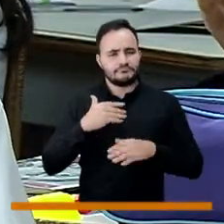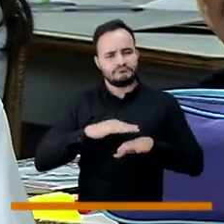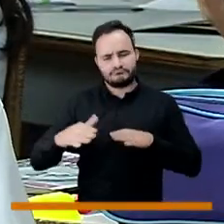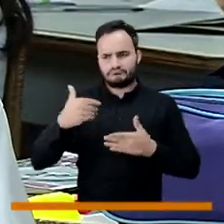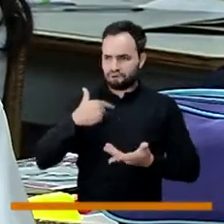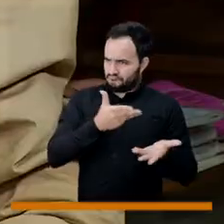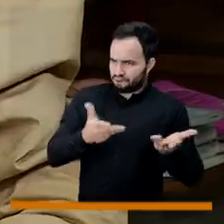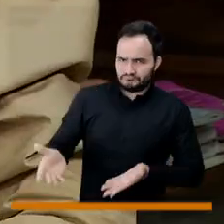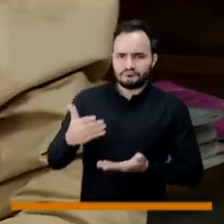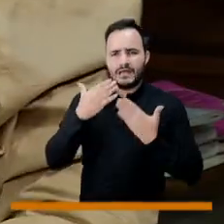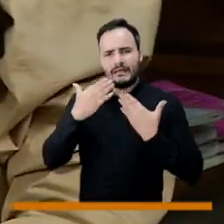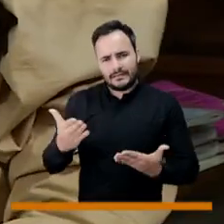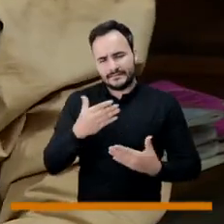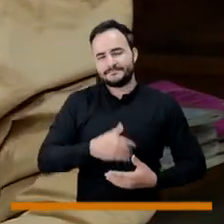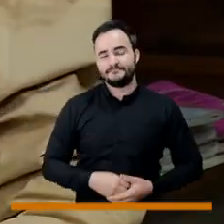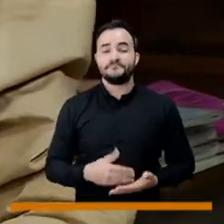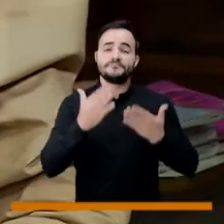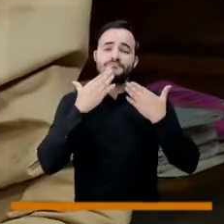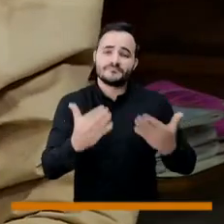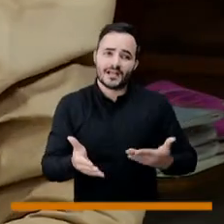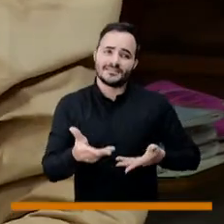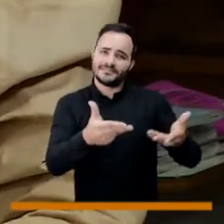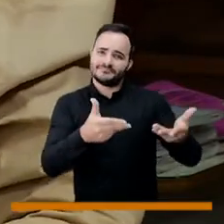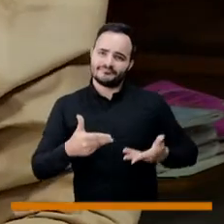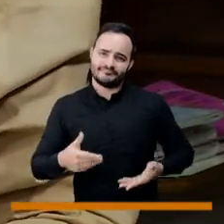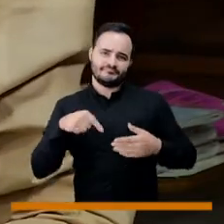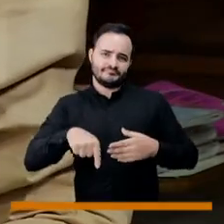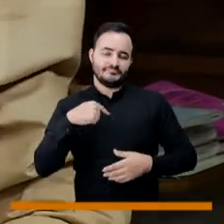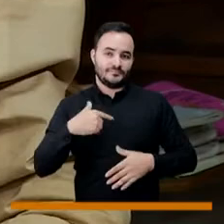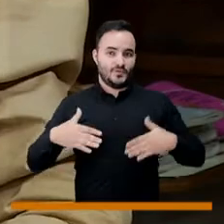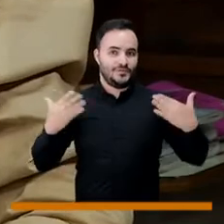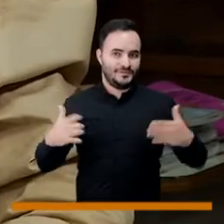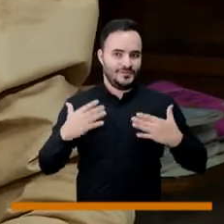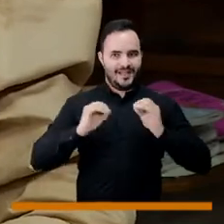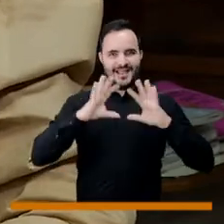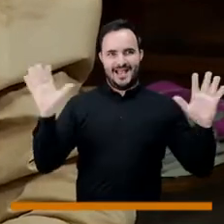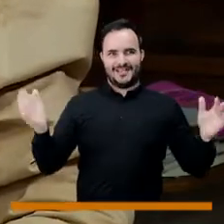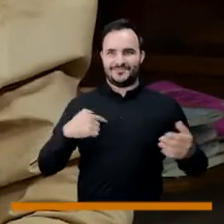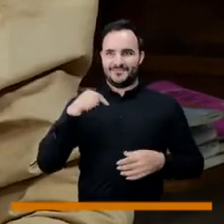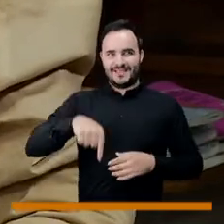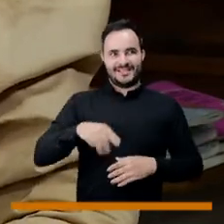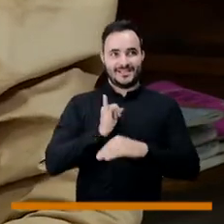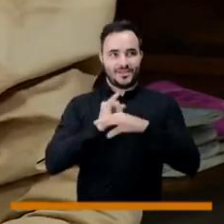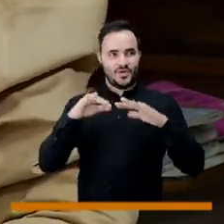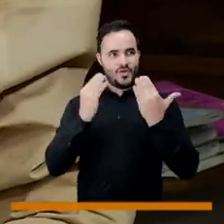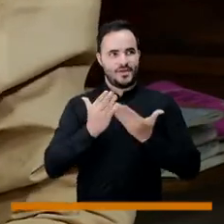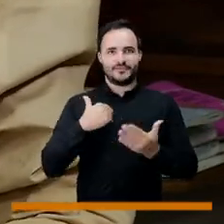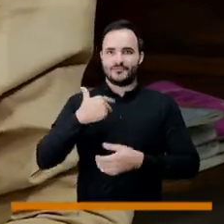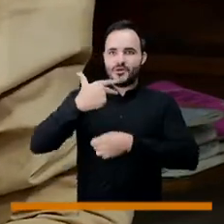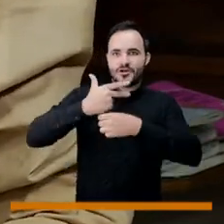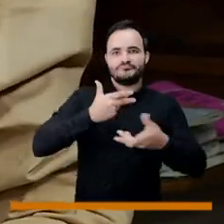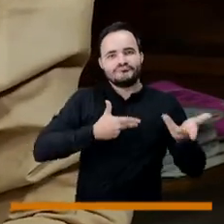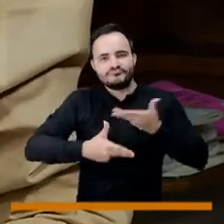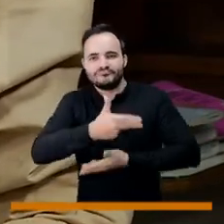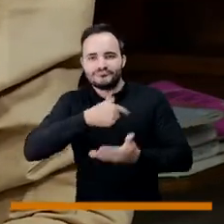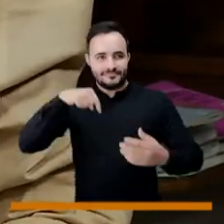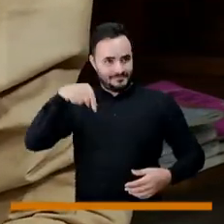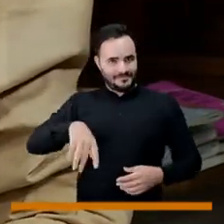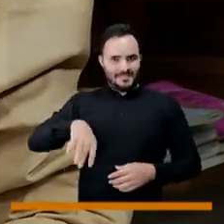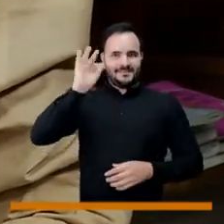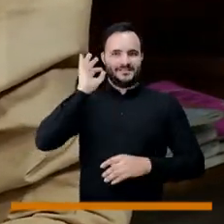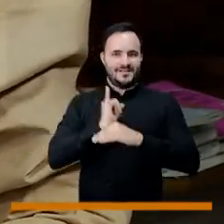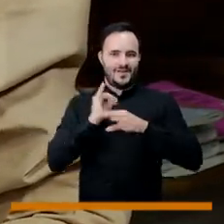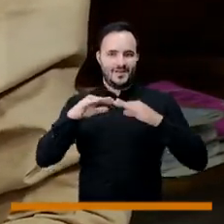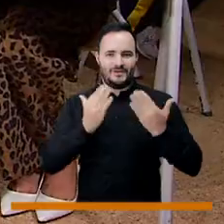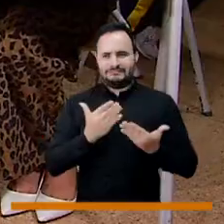frente a la ciudadanía con mucho gusto la verdad que nos sentimos muy contentos halagados y felices porque estuvieron nuestra institución que